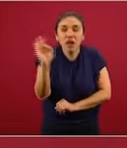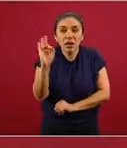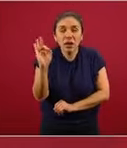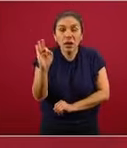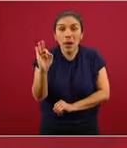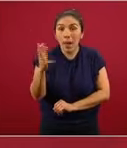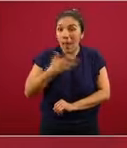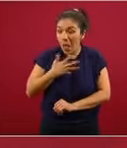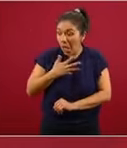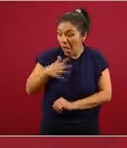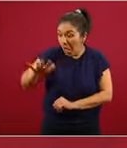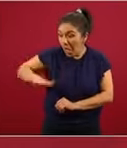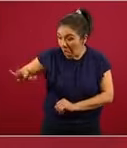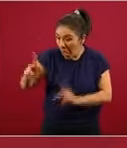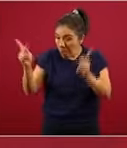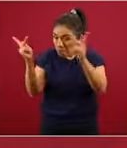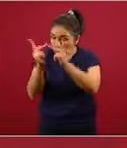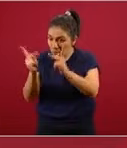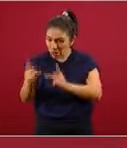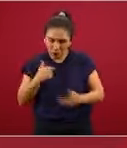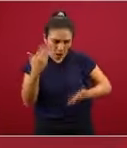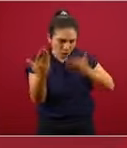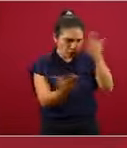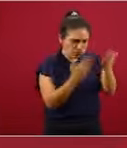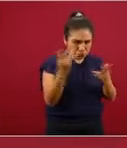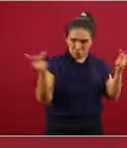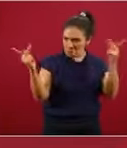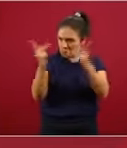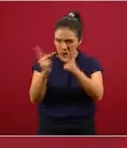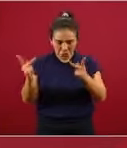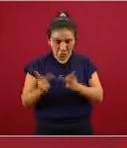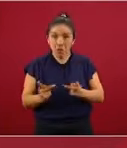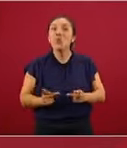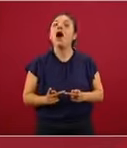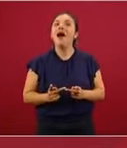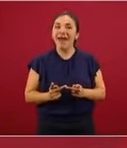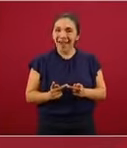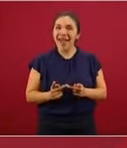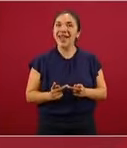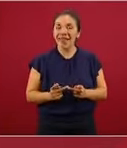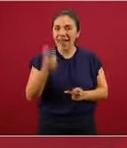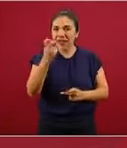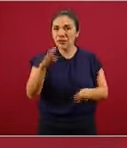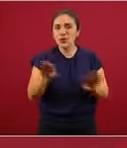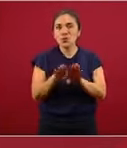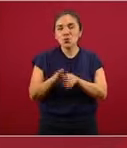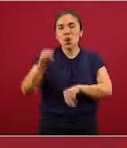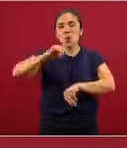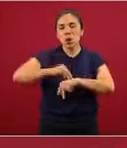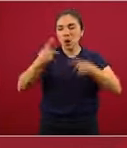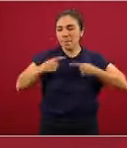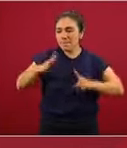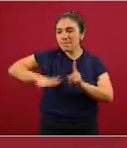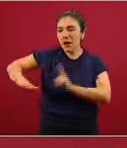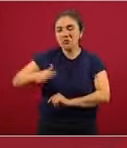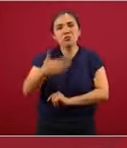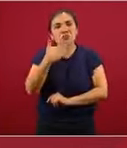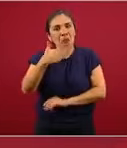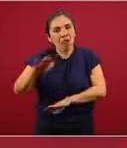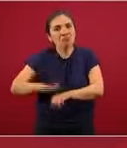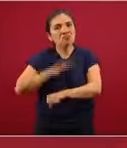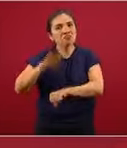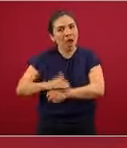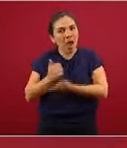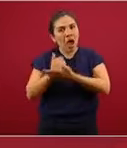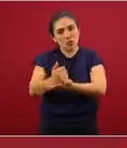se cumplen las condiciones que generaron la predicción. En este caso es que el comportamiento social es favorable